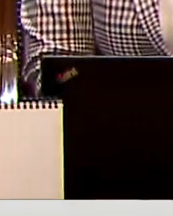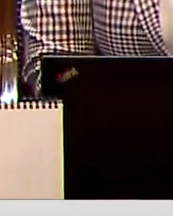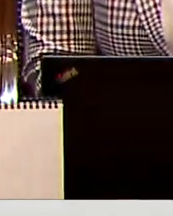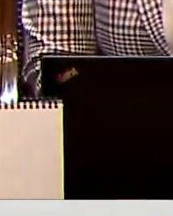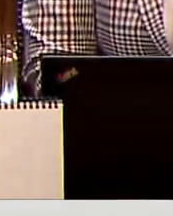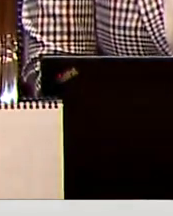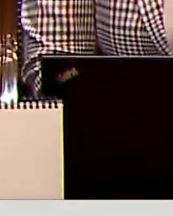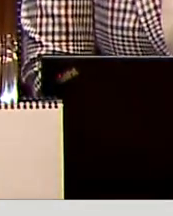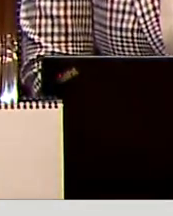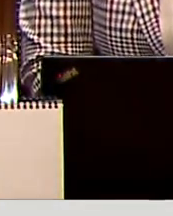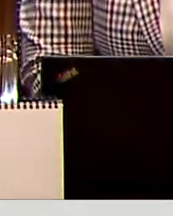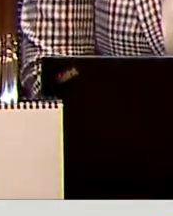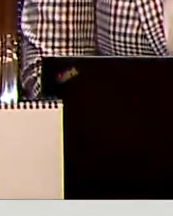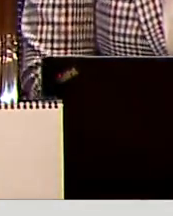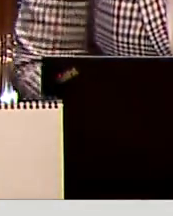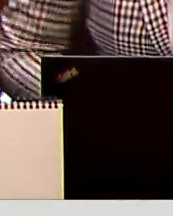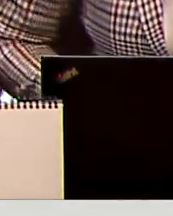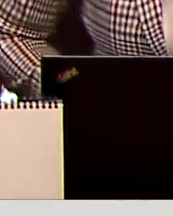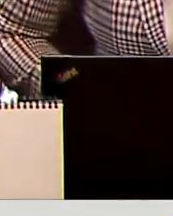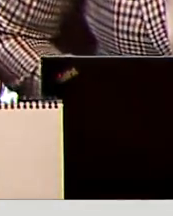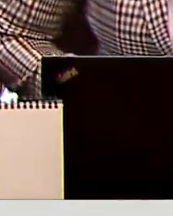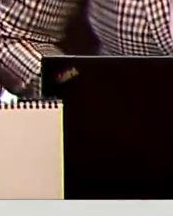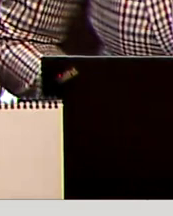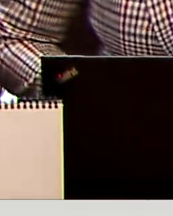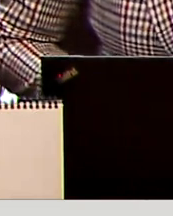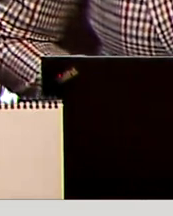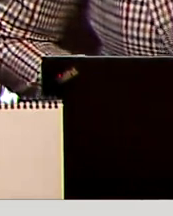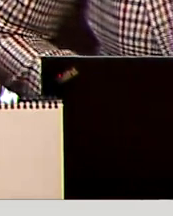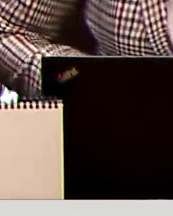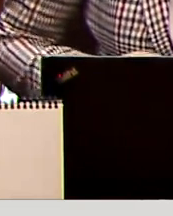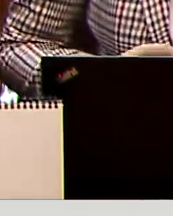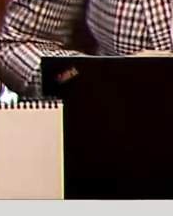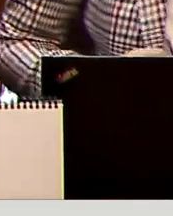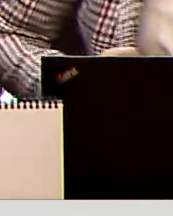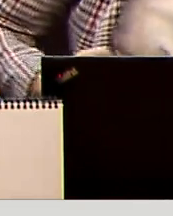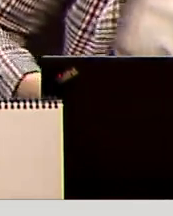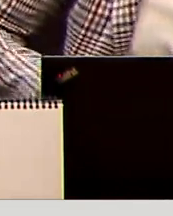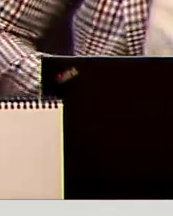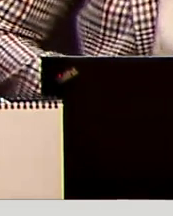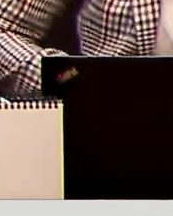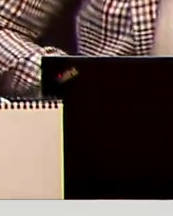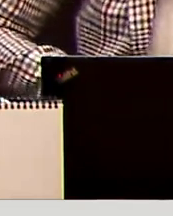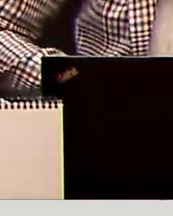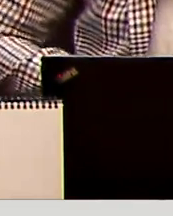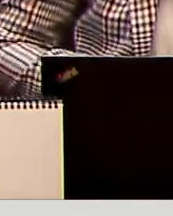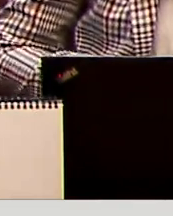han votado todos los señores y las señoras diputadas